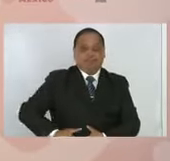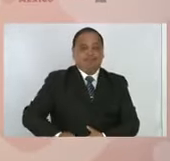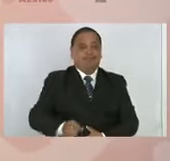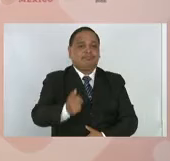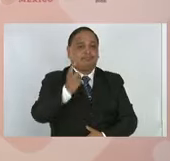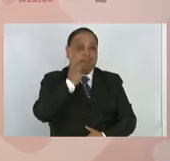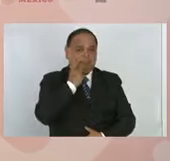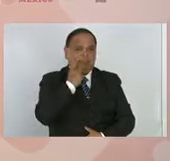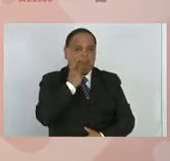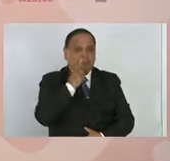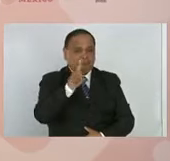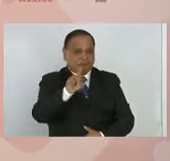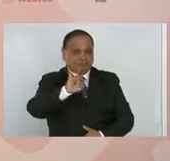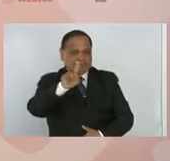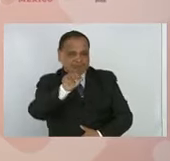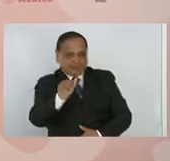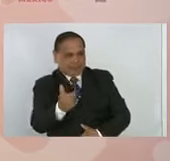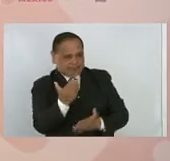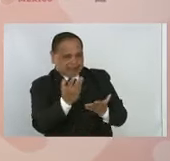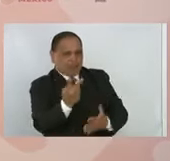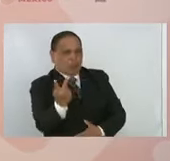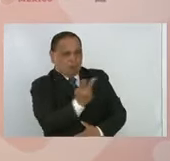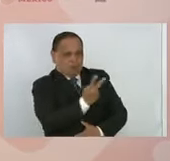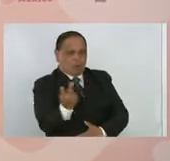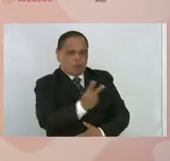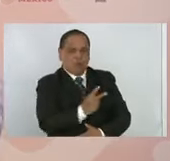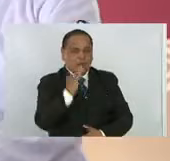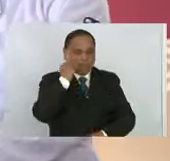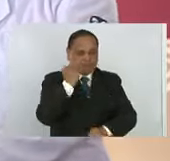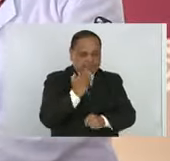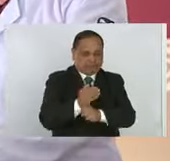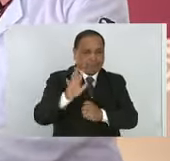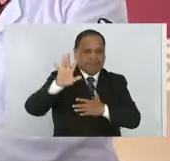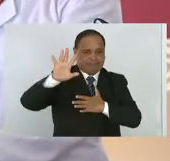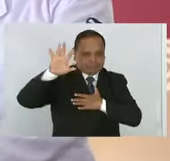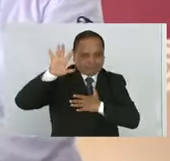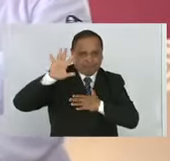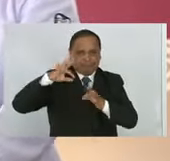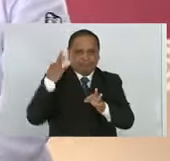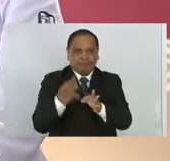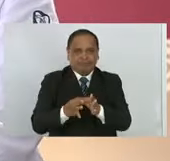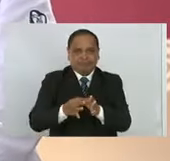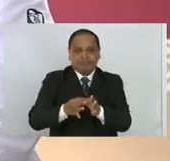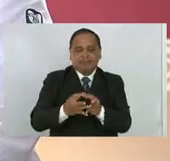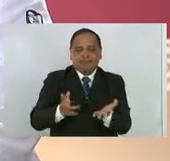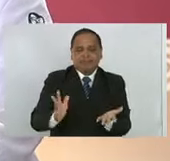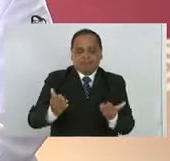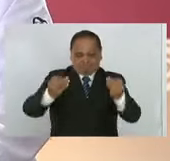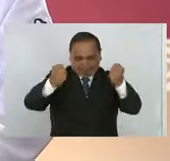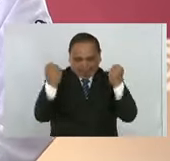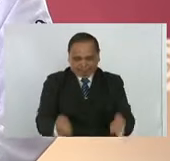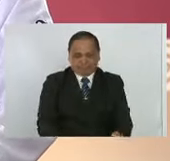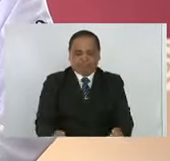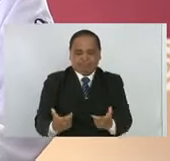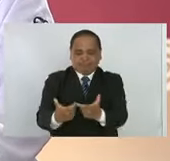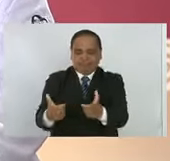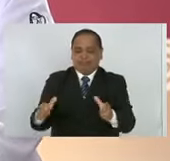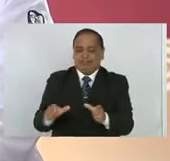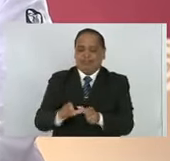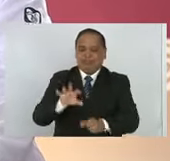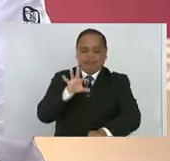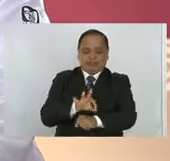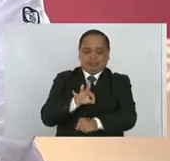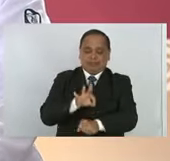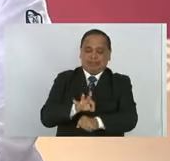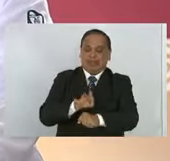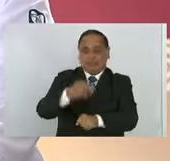presidente Miguel Díaz-Canel, sabemos el reto y el compromiso que tenemos con el pueblo de México, pero tengan la certeza de que la Brigada Médica Cubana estará el tiempo